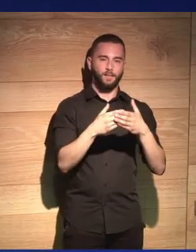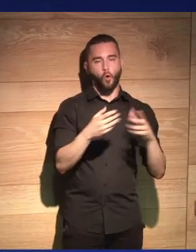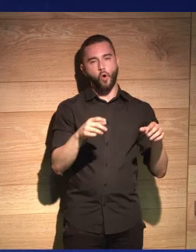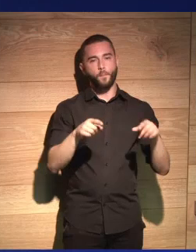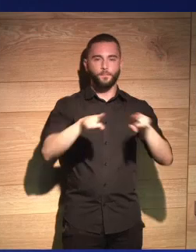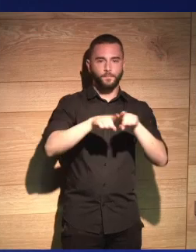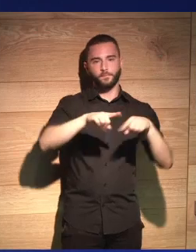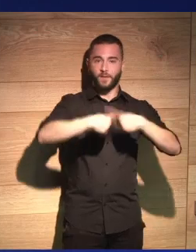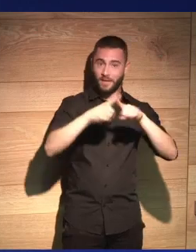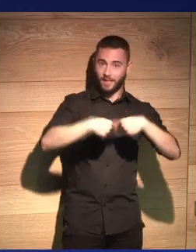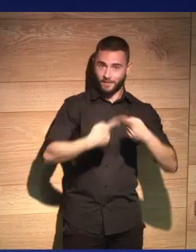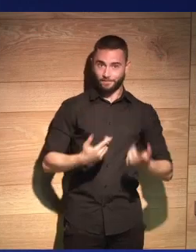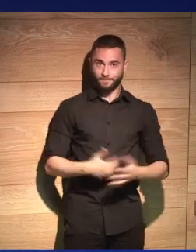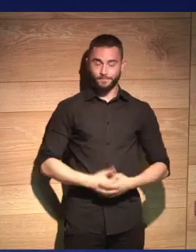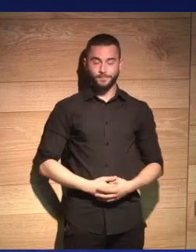¿no?